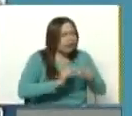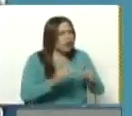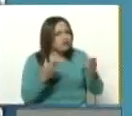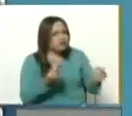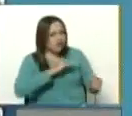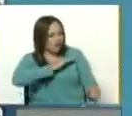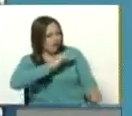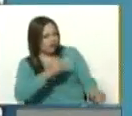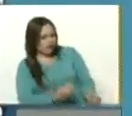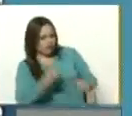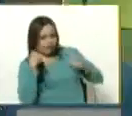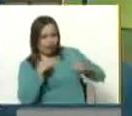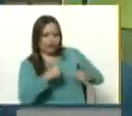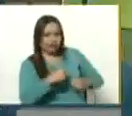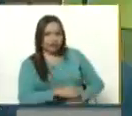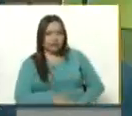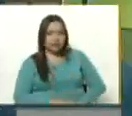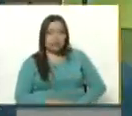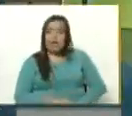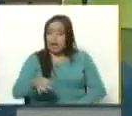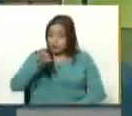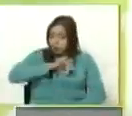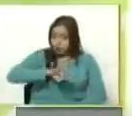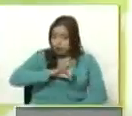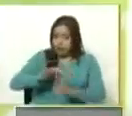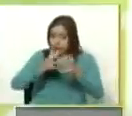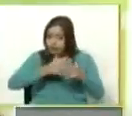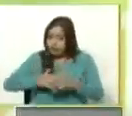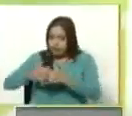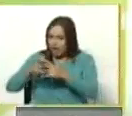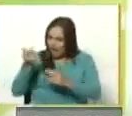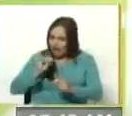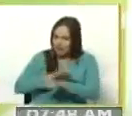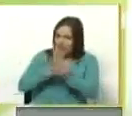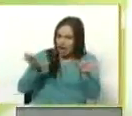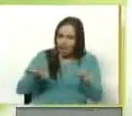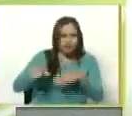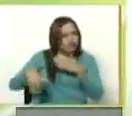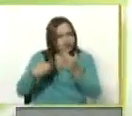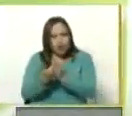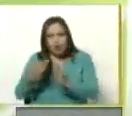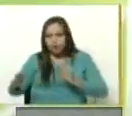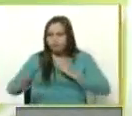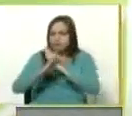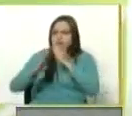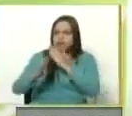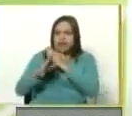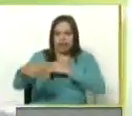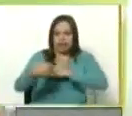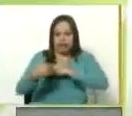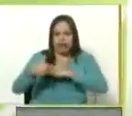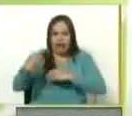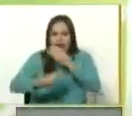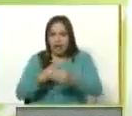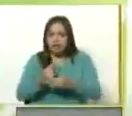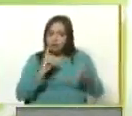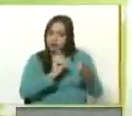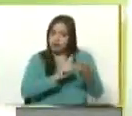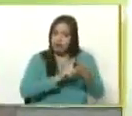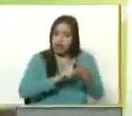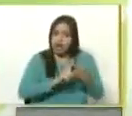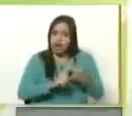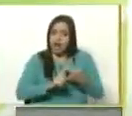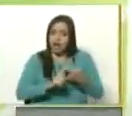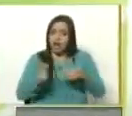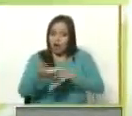valentía. Ahora, la sociedad norteamericana está clara de todas estas medidas que ha venido aplicando, no solamente la actual administración,